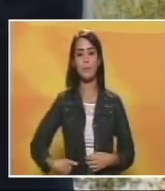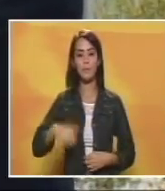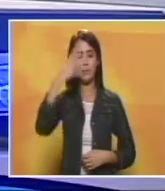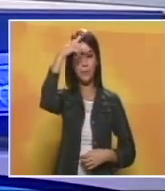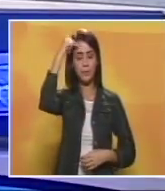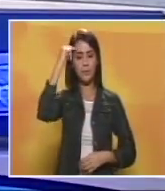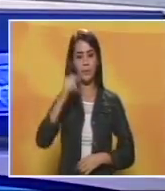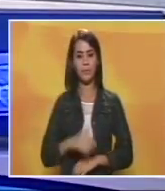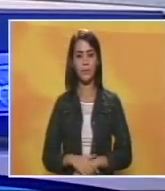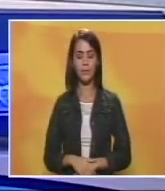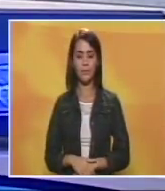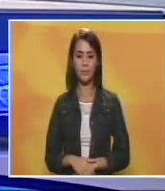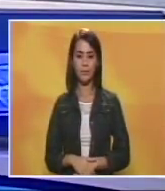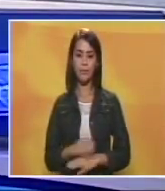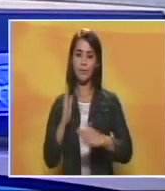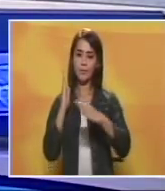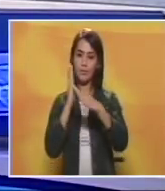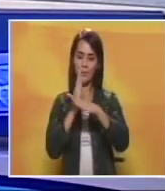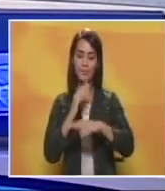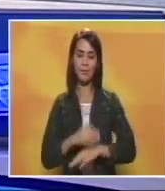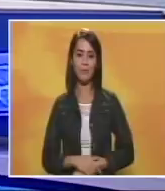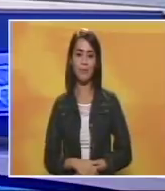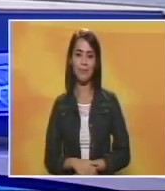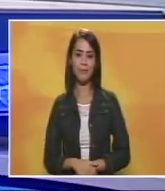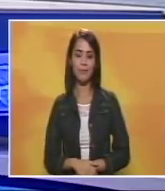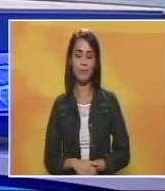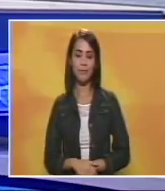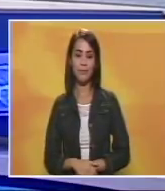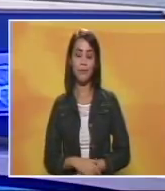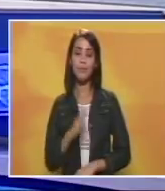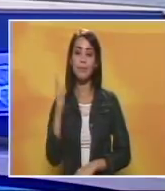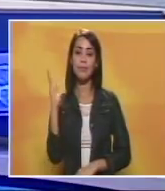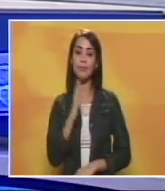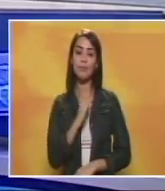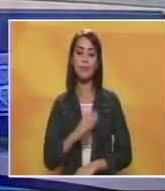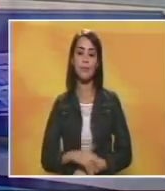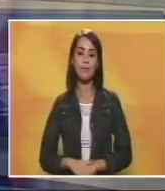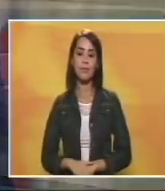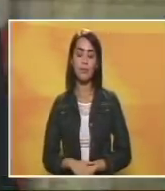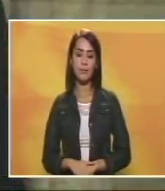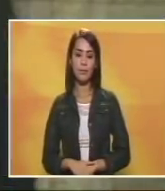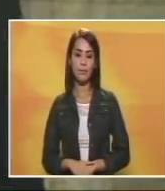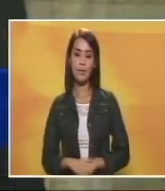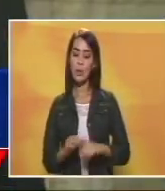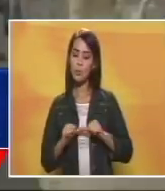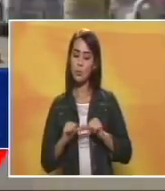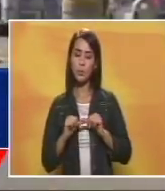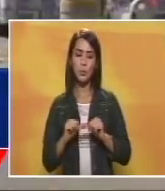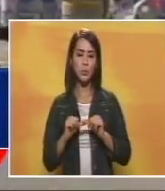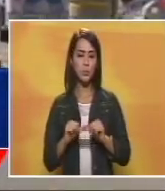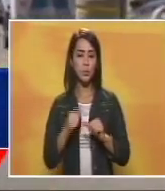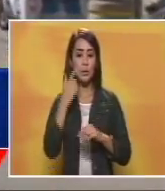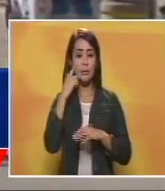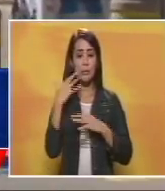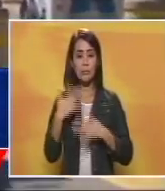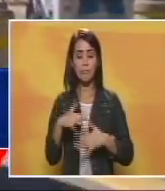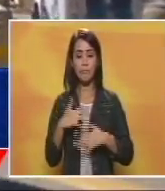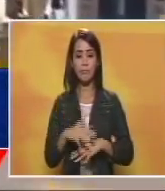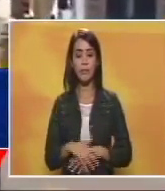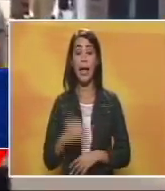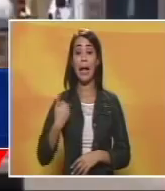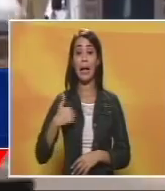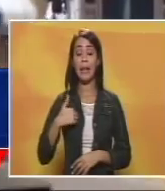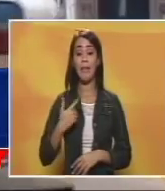poder. Amigos, es momento de hacer nuestra primera pausa. Al regreso, se mantienen en alerta.